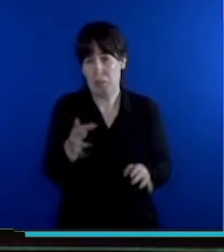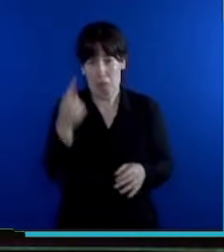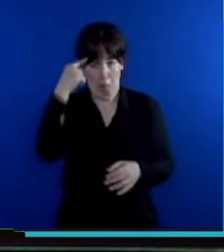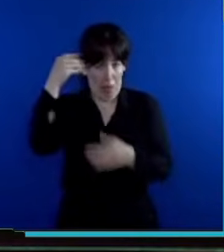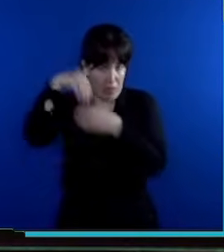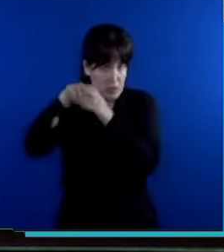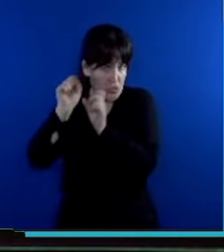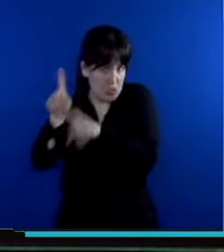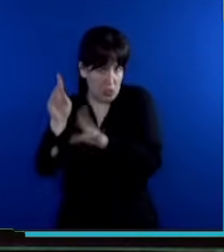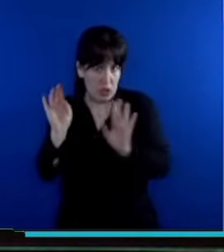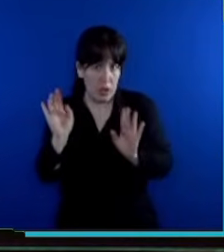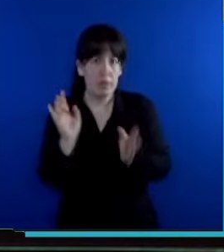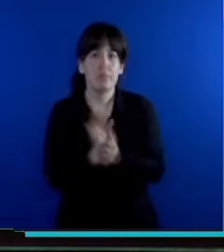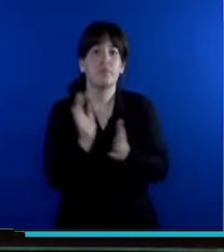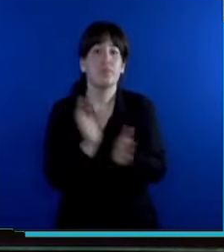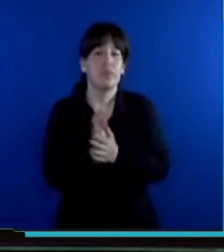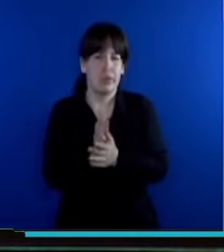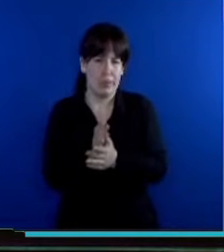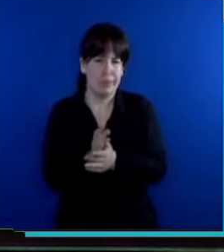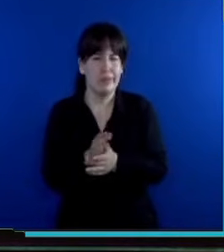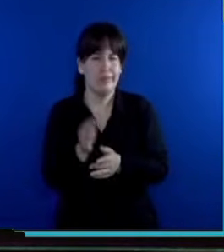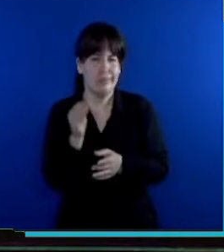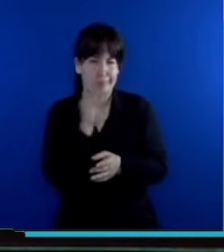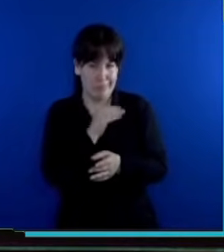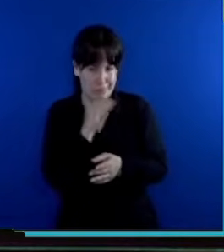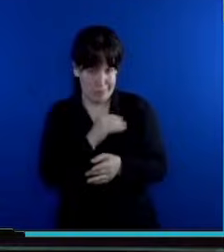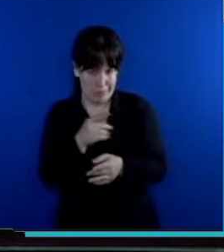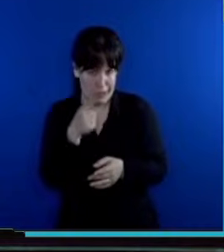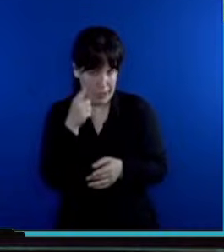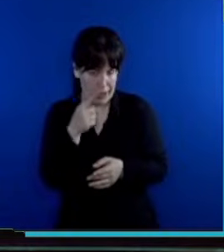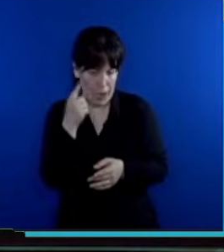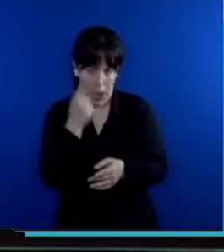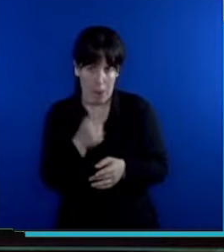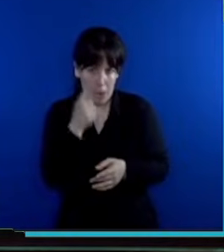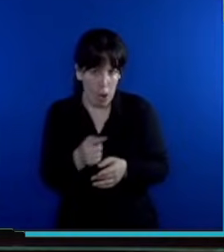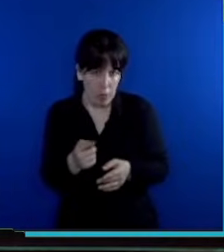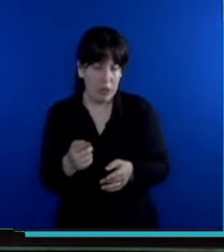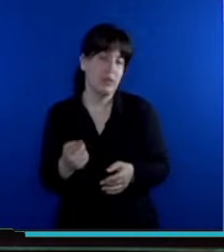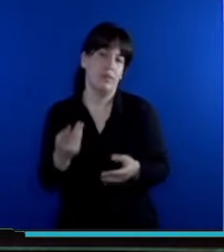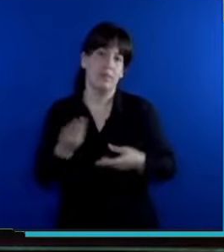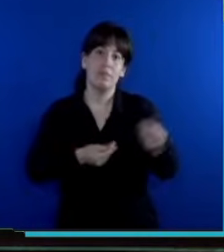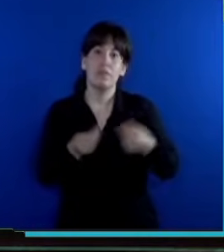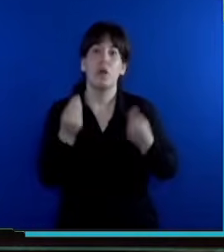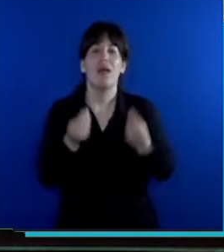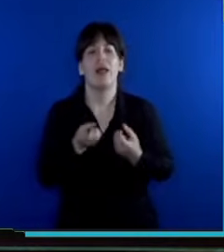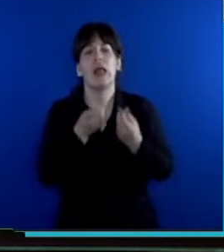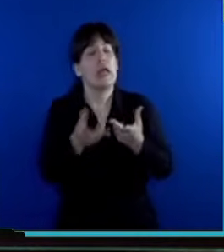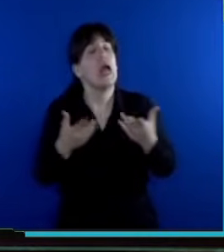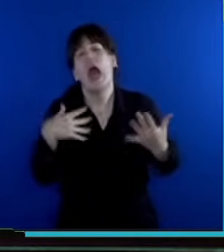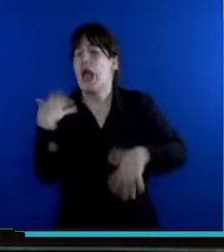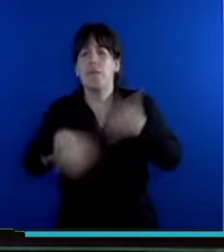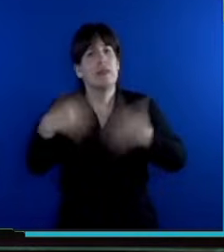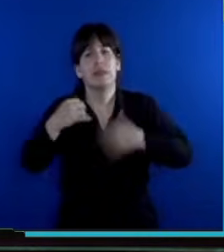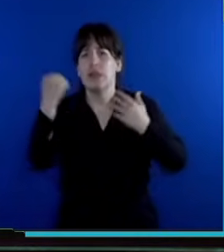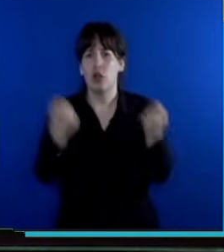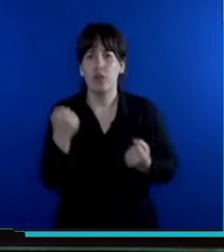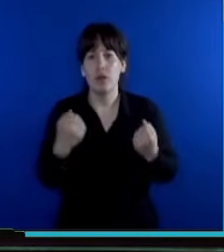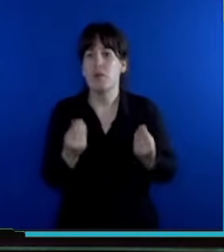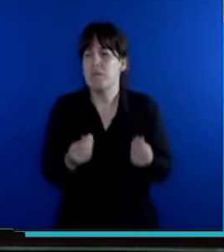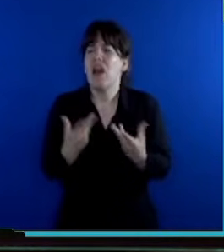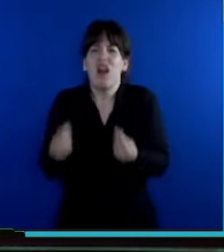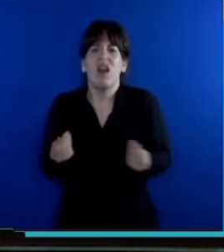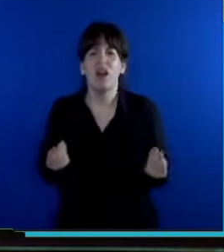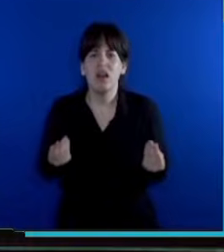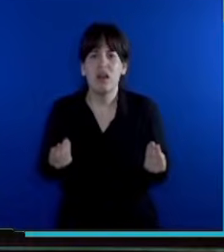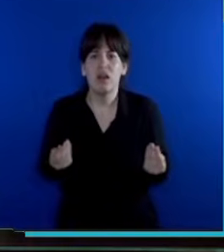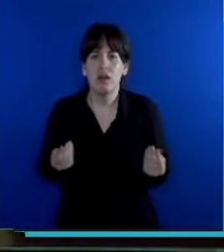conciencia, lo utiliza como coartada, y esto lo está claramente al principio del presupuesto, para declarar la emergencia económica. ¿Y para qué le sirve esto? Bueno,